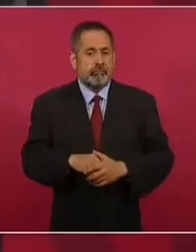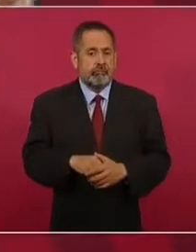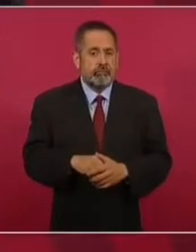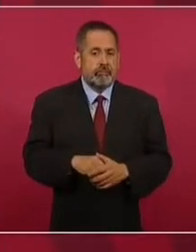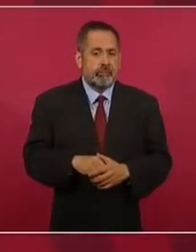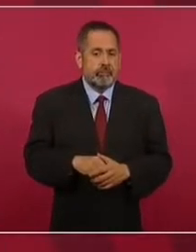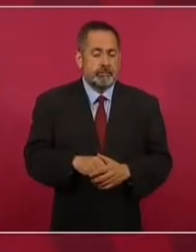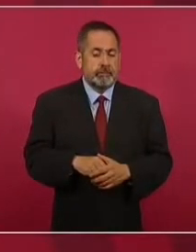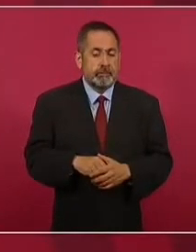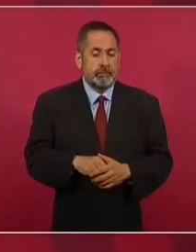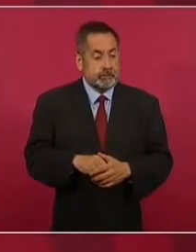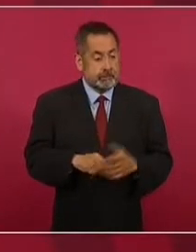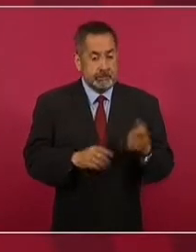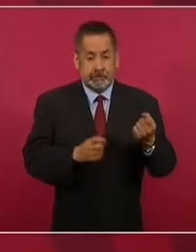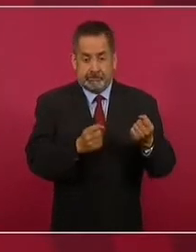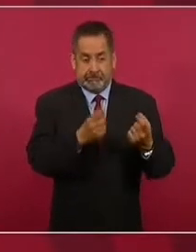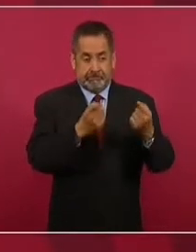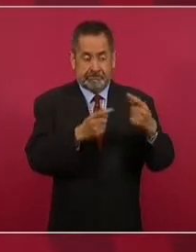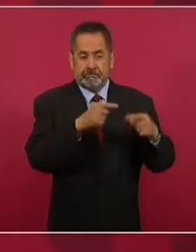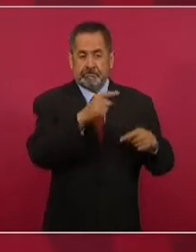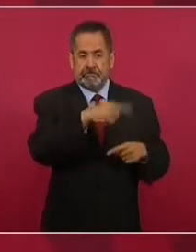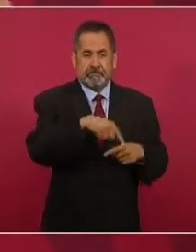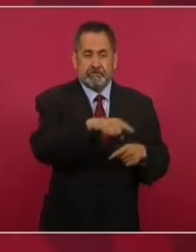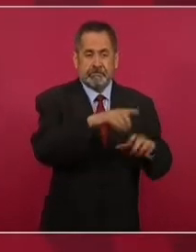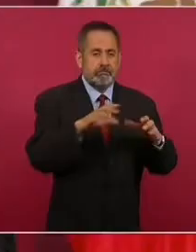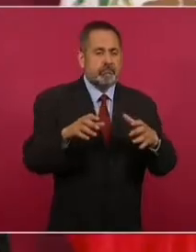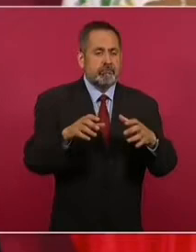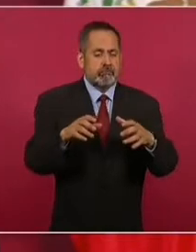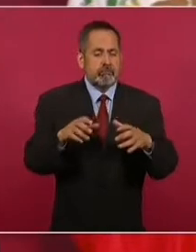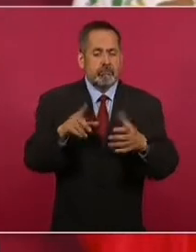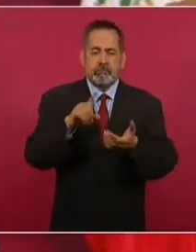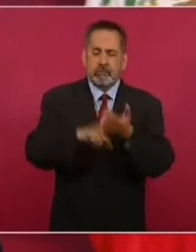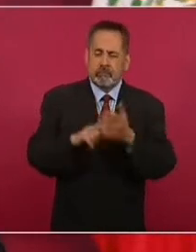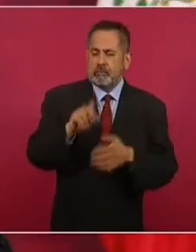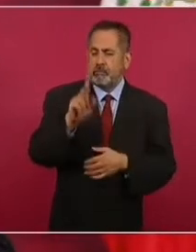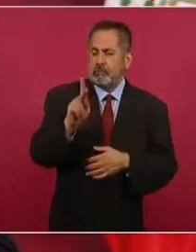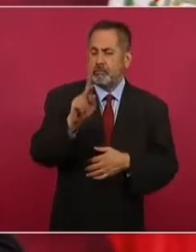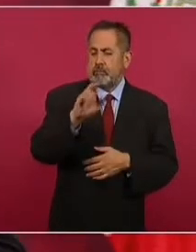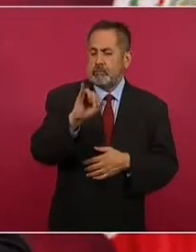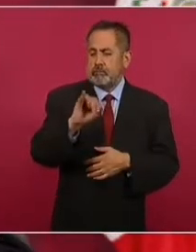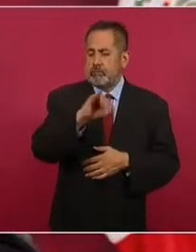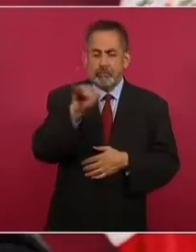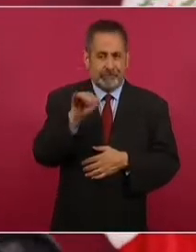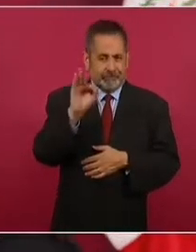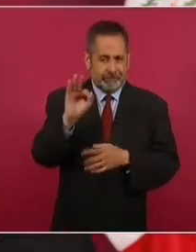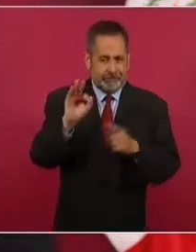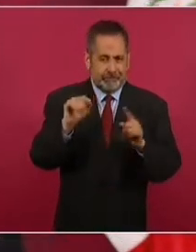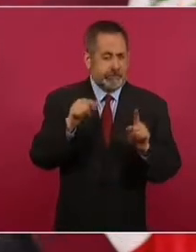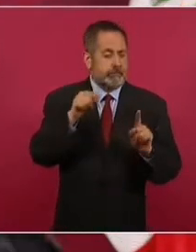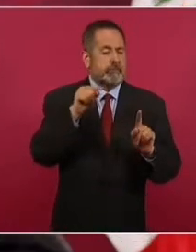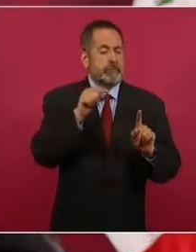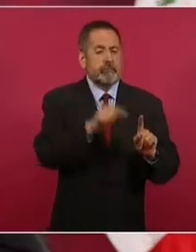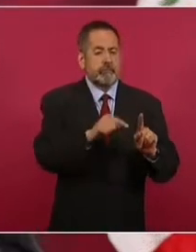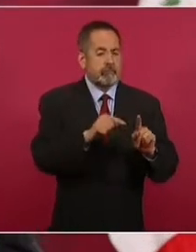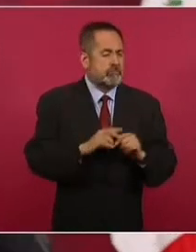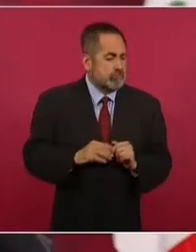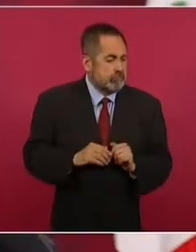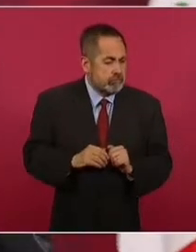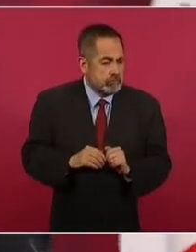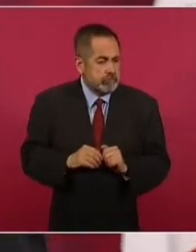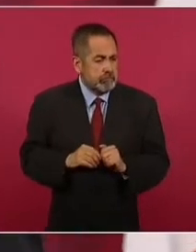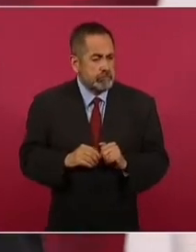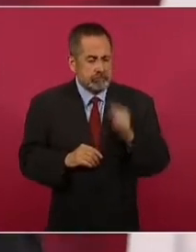Habían ramas del Poder Judicial que se entregaban